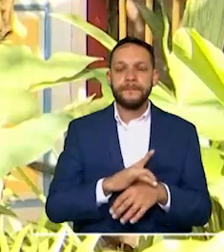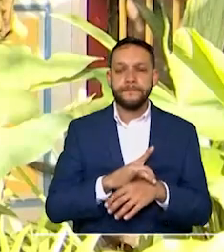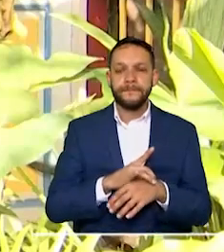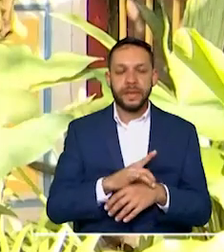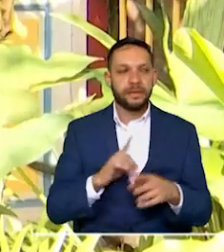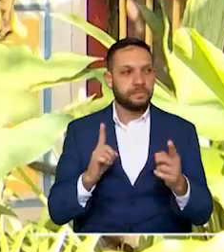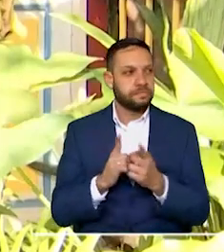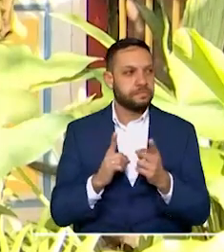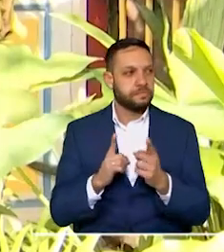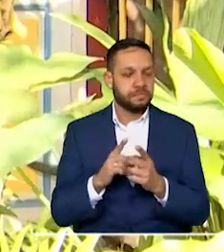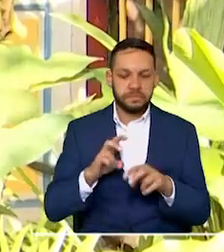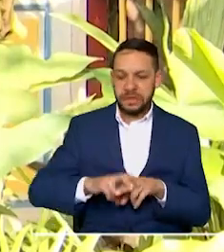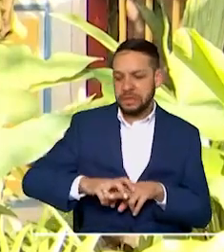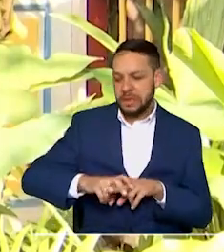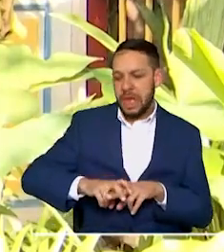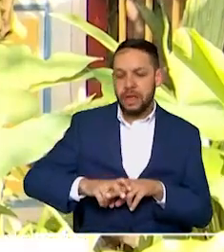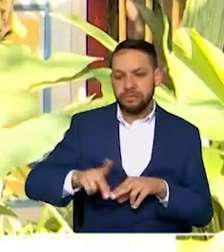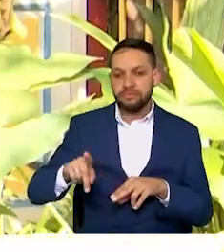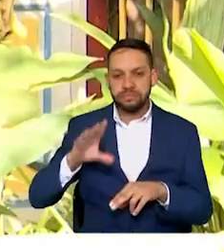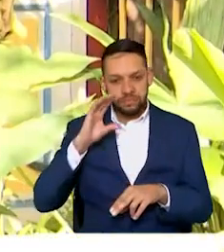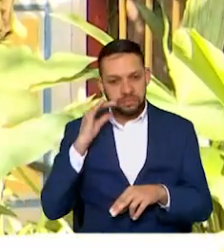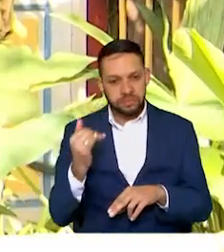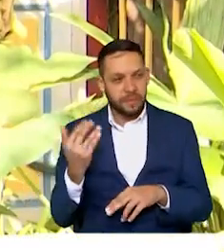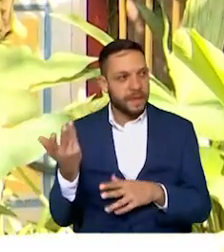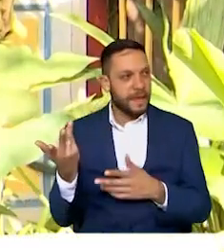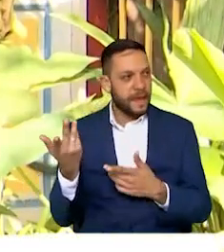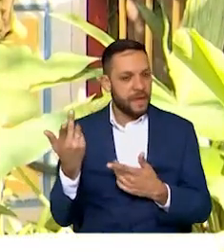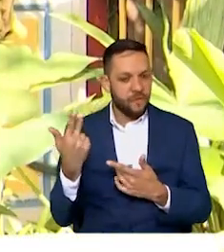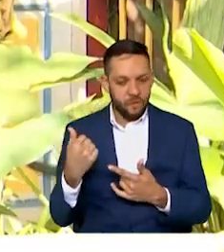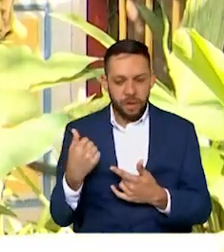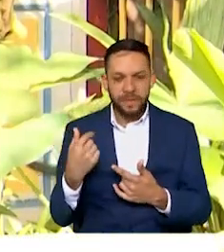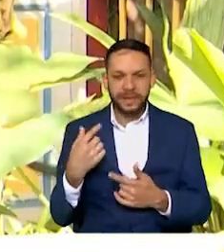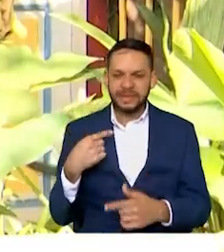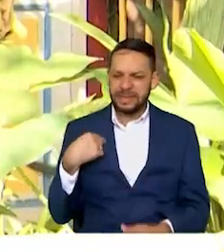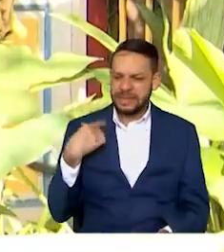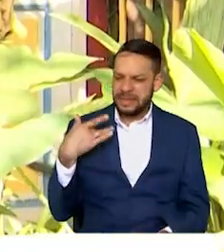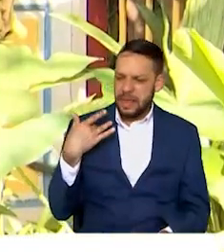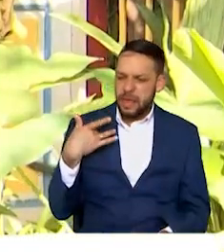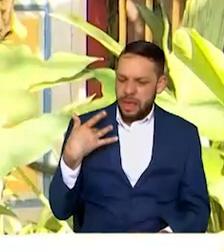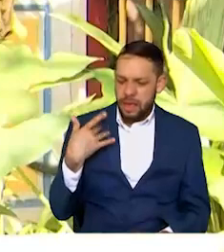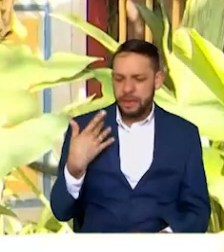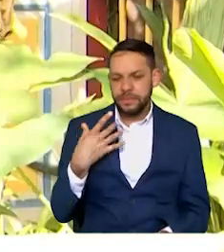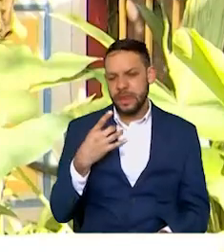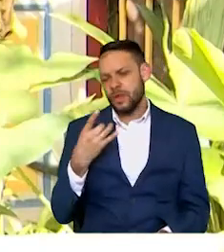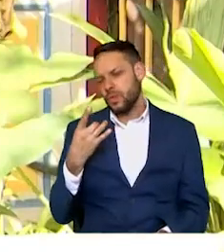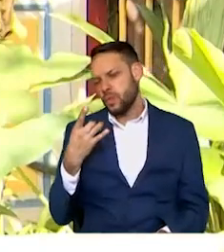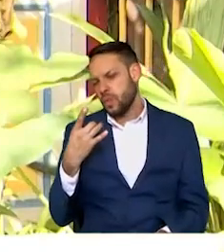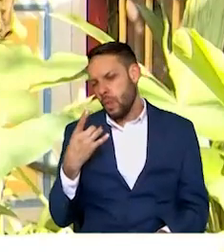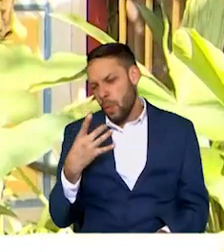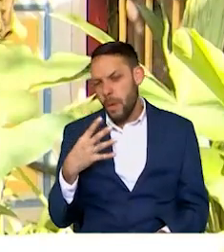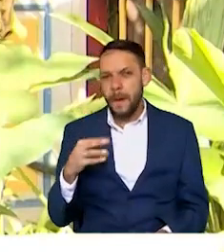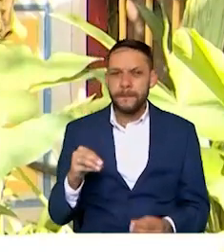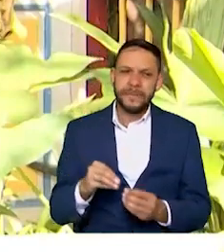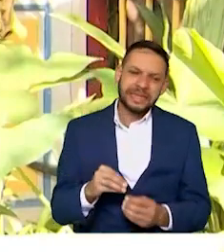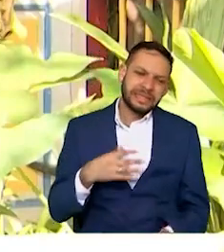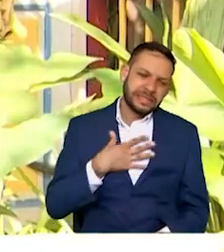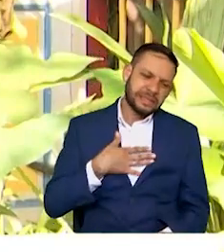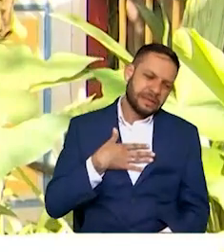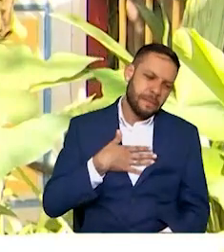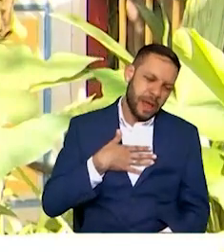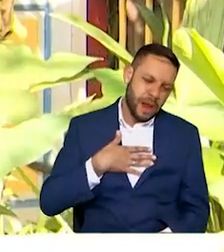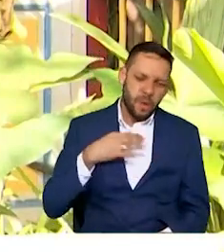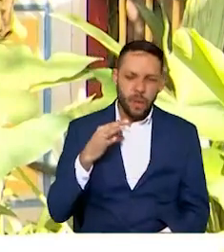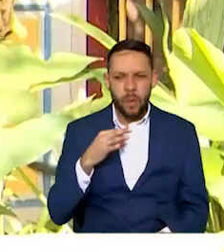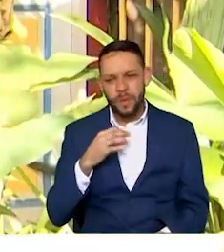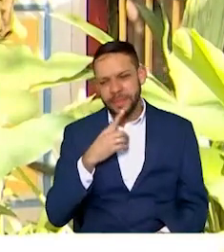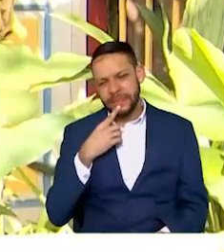se sienta y empieza a contar sus síntomas, lo que tiene, lo que le duele, lo que está bien, lo que está